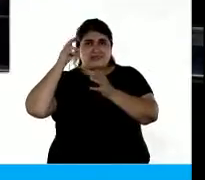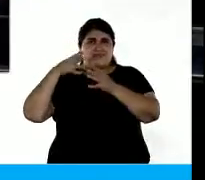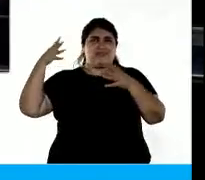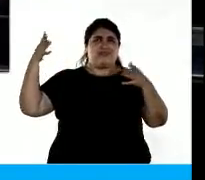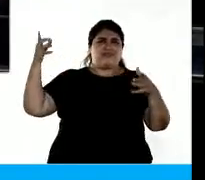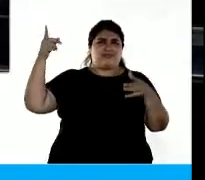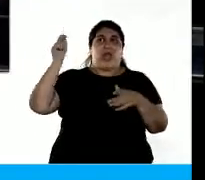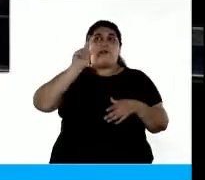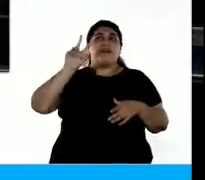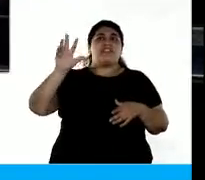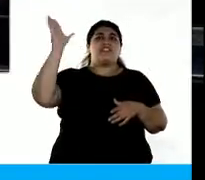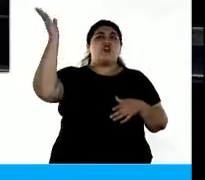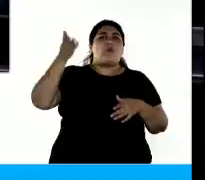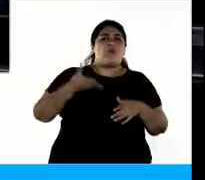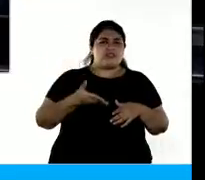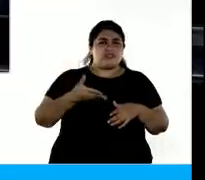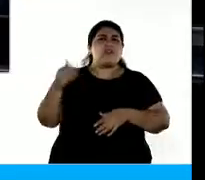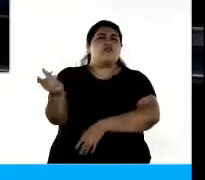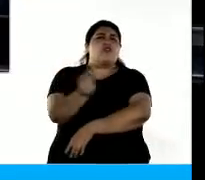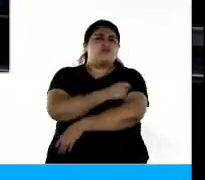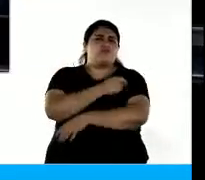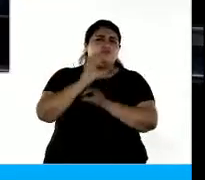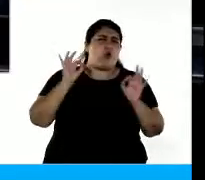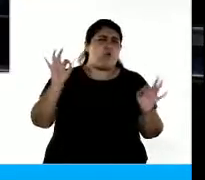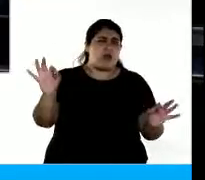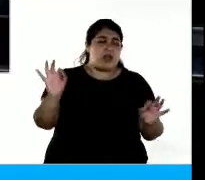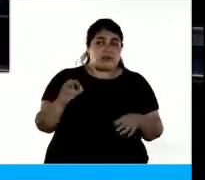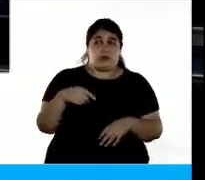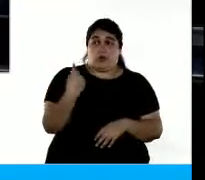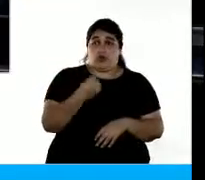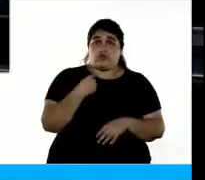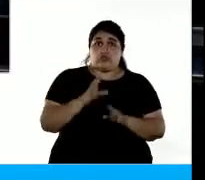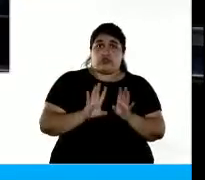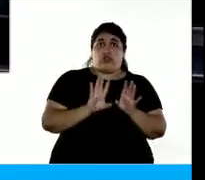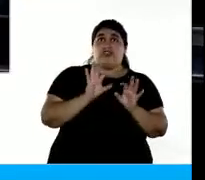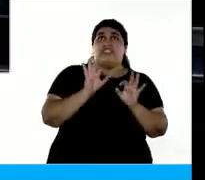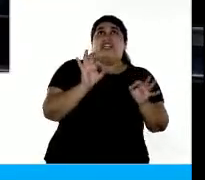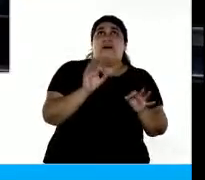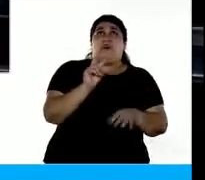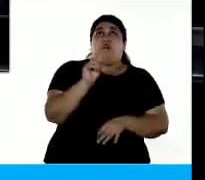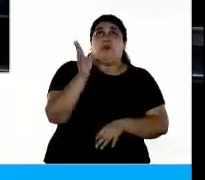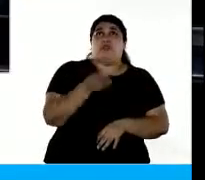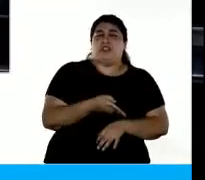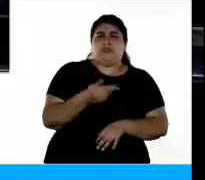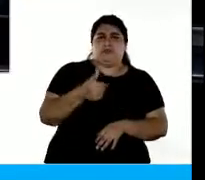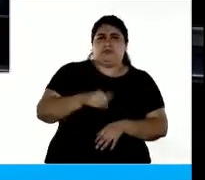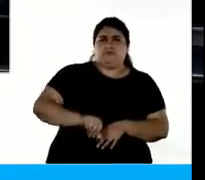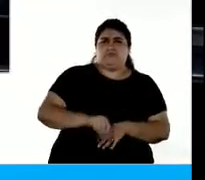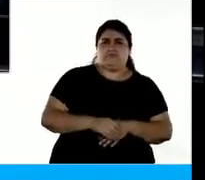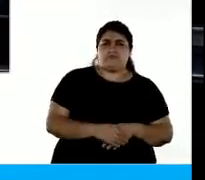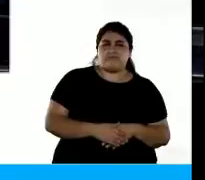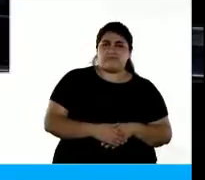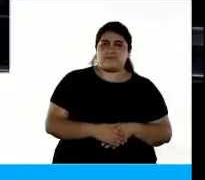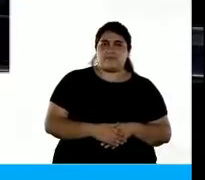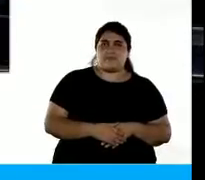25 por ciento de la población vacunada y nosotros nos llegamos al 2% claramente